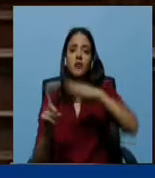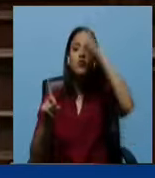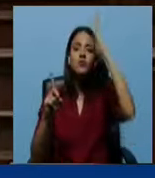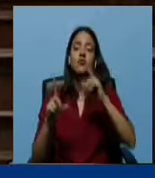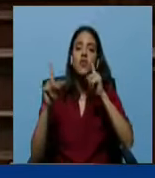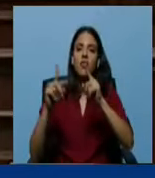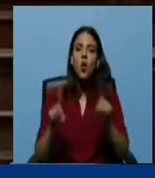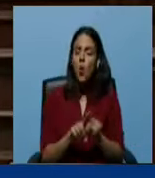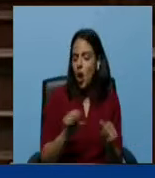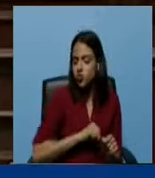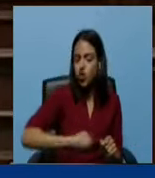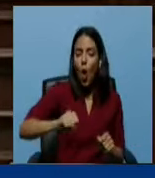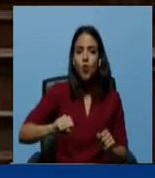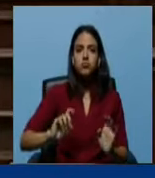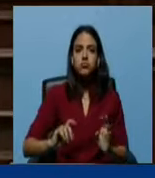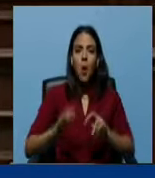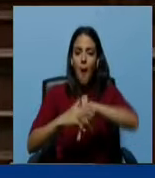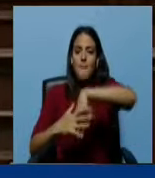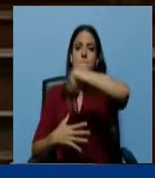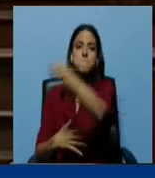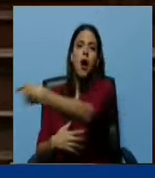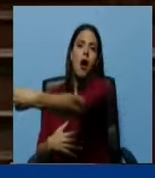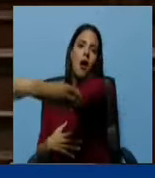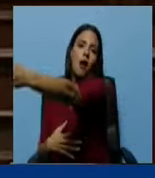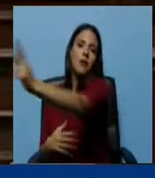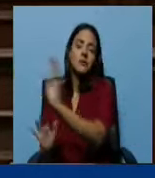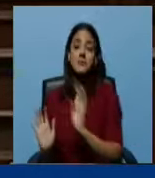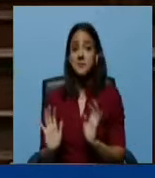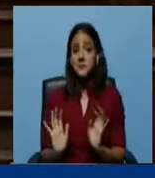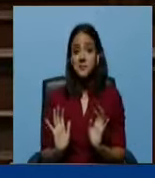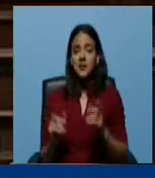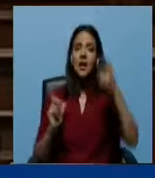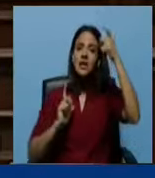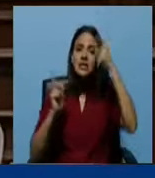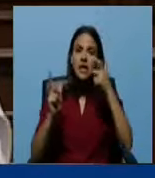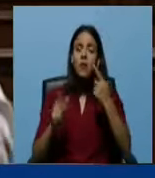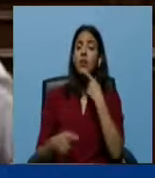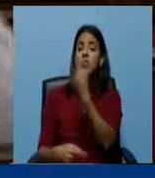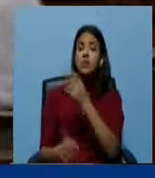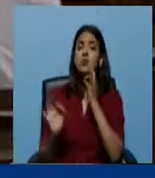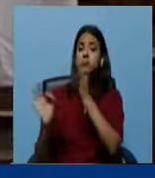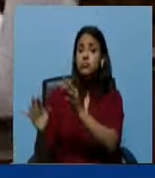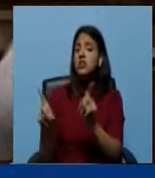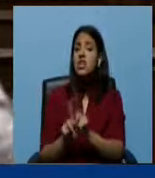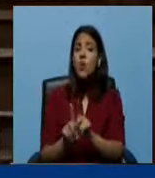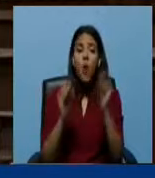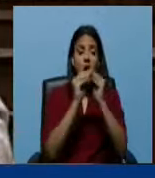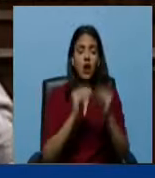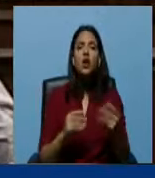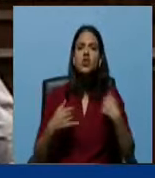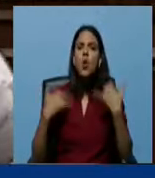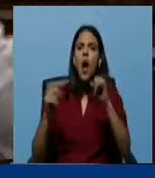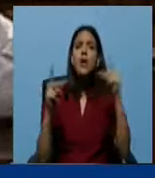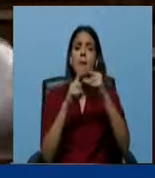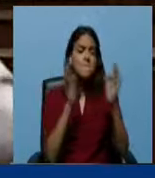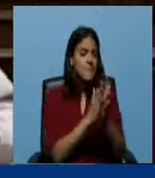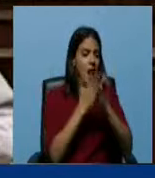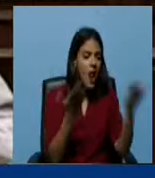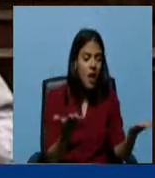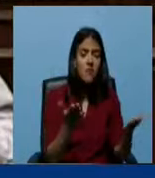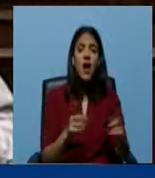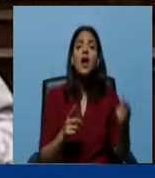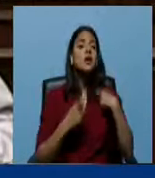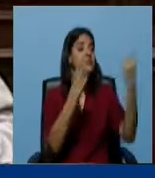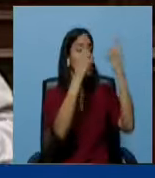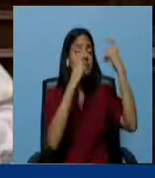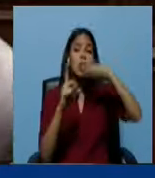Tuki. O sea, le dijo, yo tengo mi proyecto yo tengo la palabra del Señor, yo tengo mi